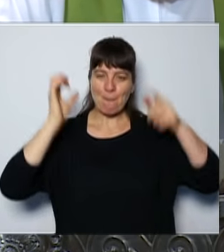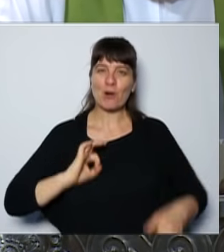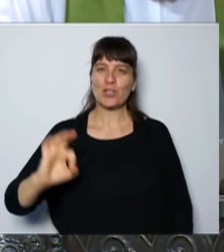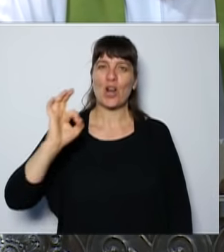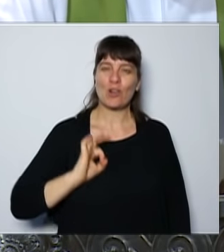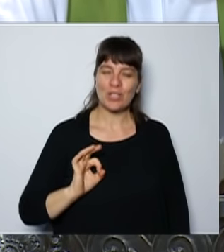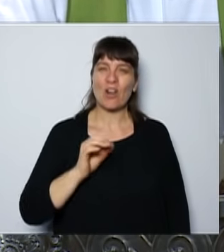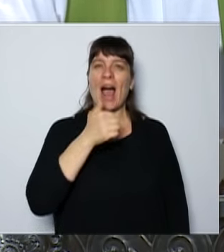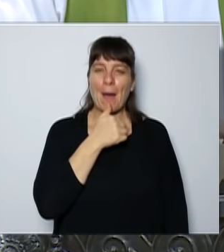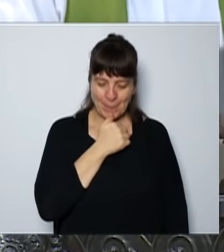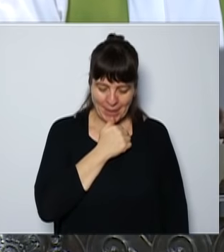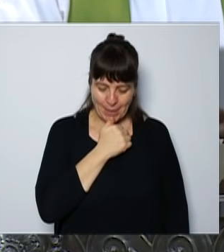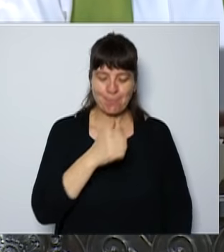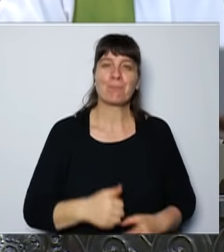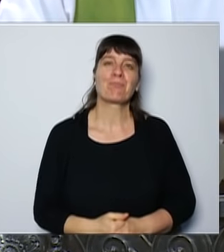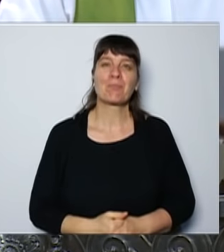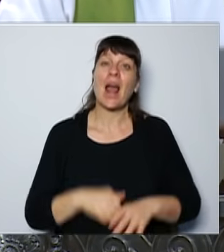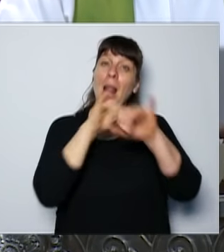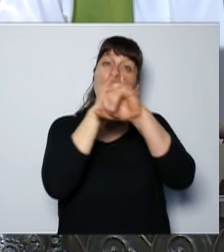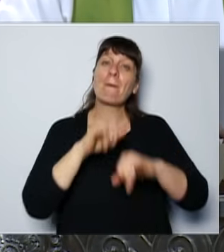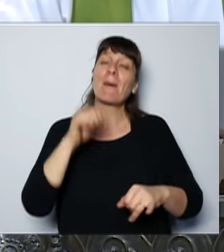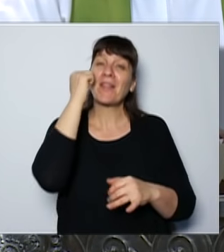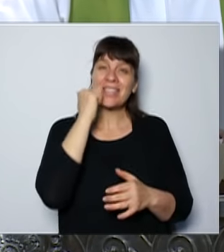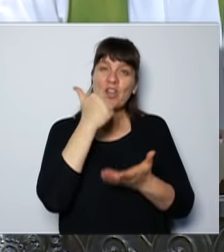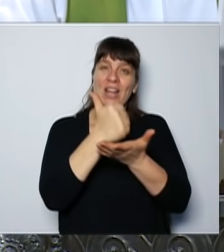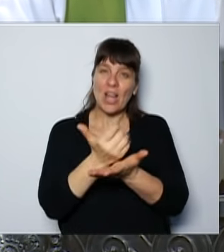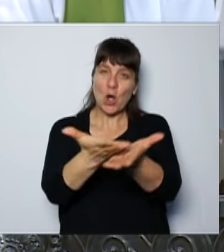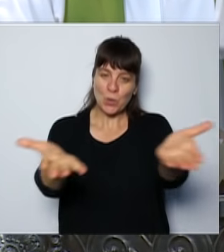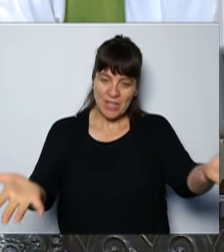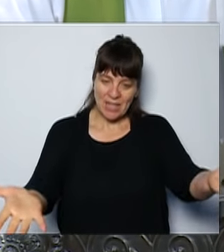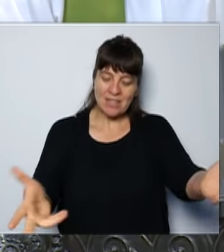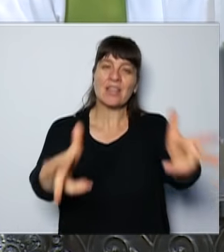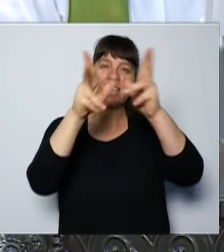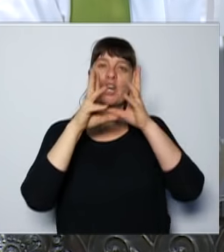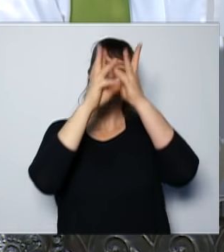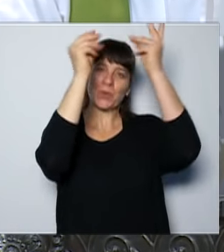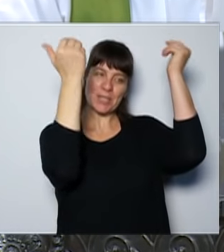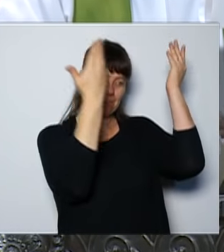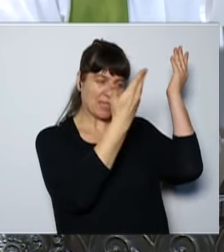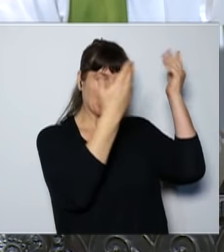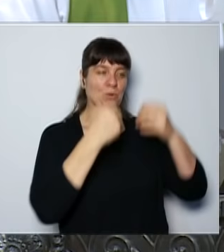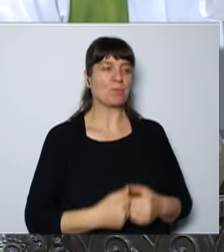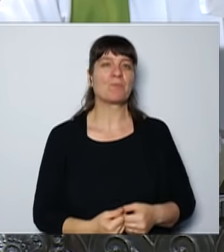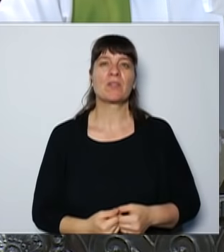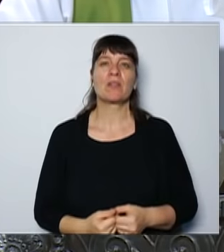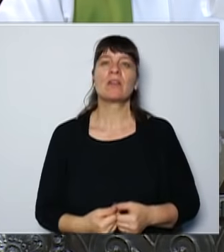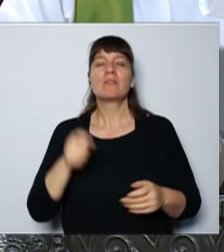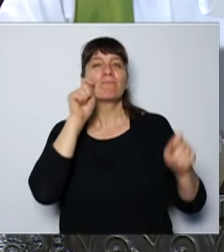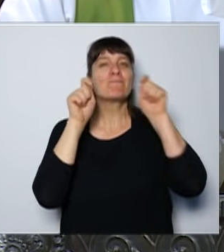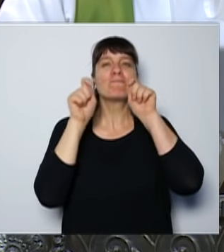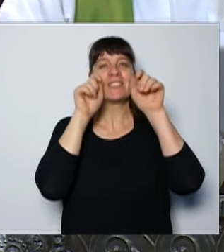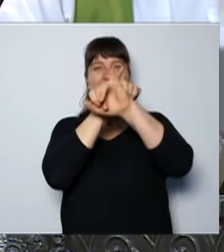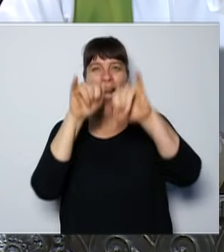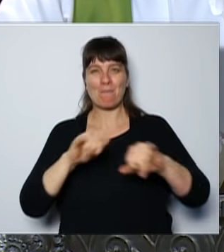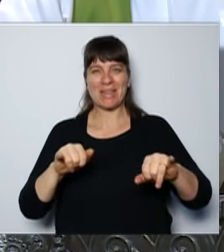por los siglos de los siglos. Amén. La paz del Señor esté siempre con todos ustedes. Y con tu espíritu. Nos damos